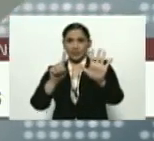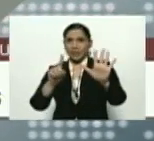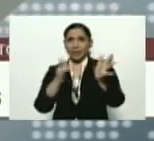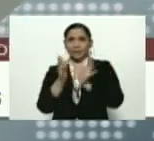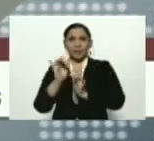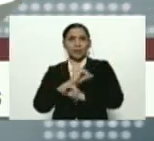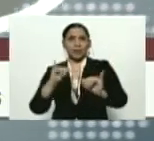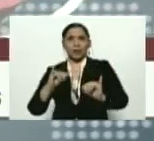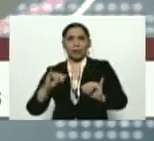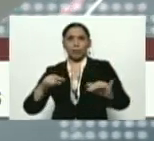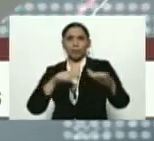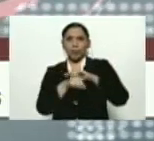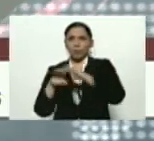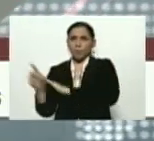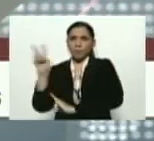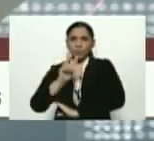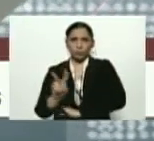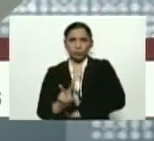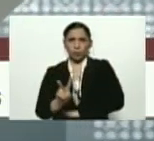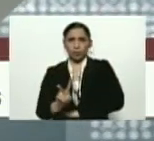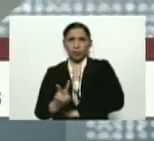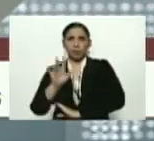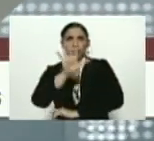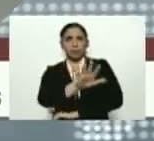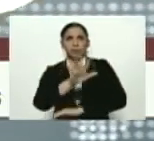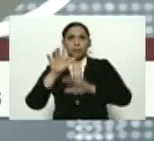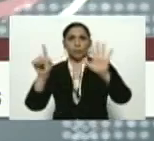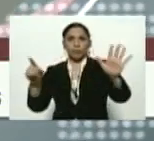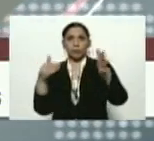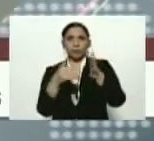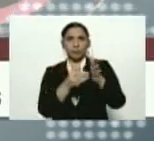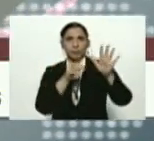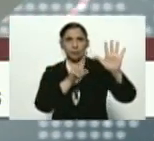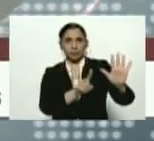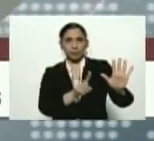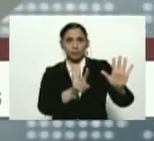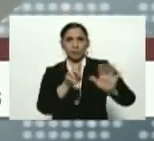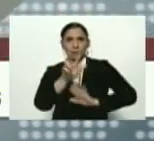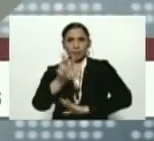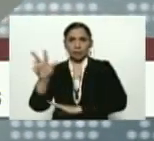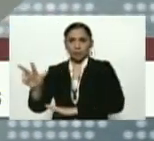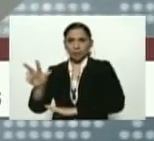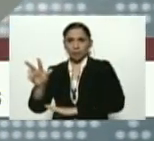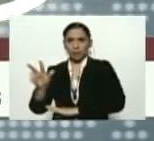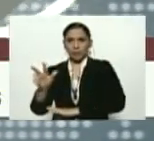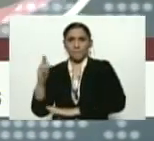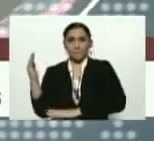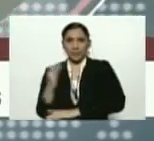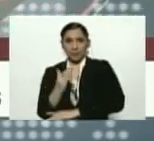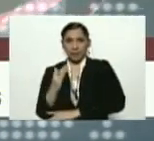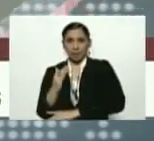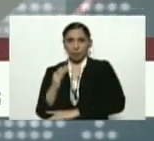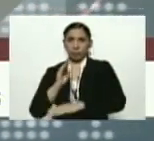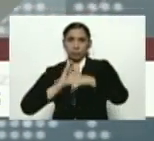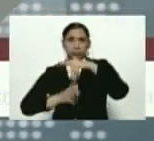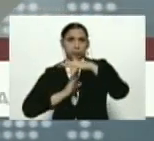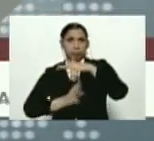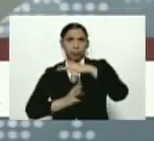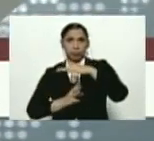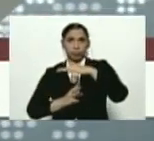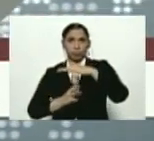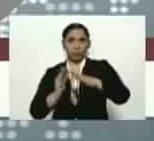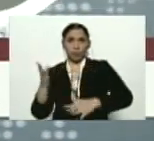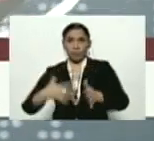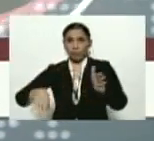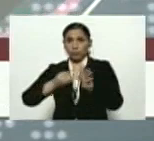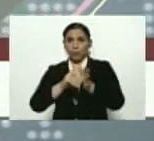ingresado a Venezuela 56.633 compatriotas migrantes que están regresando